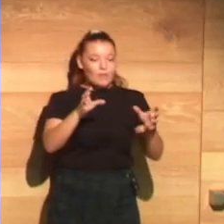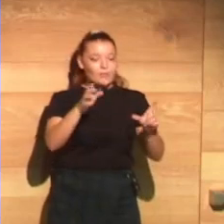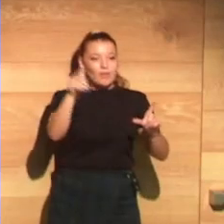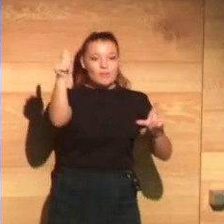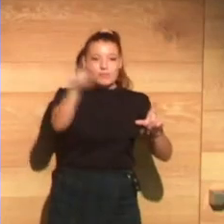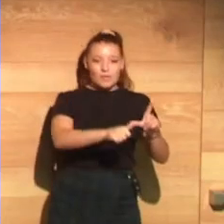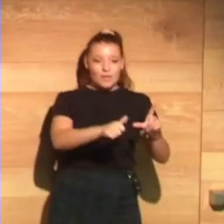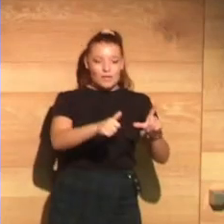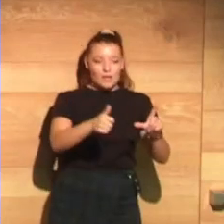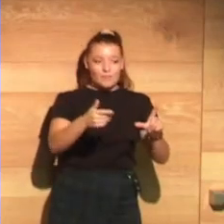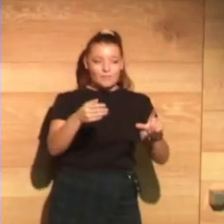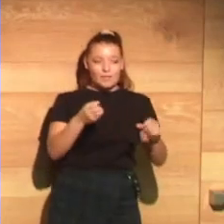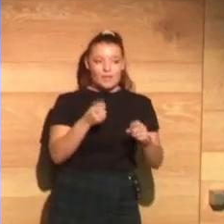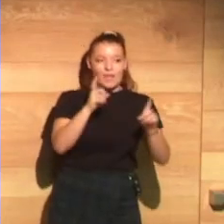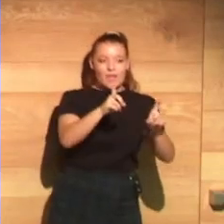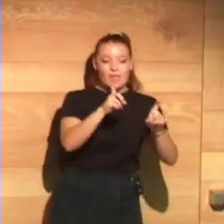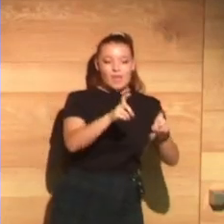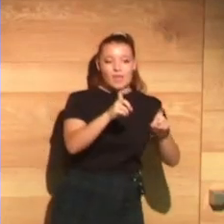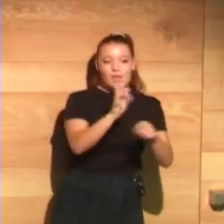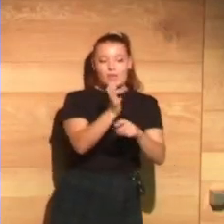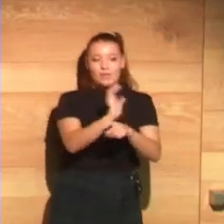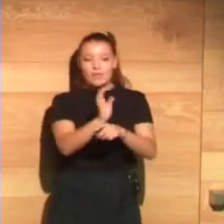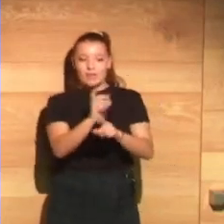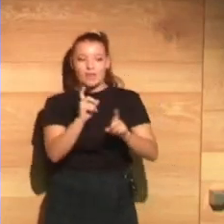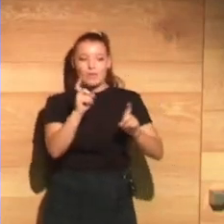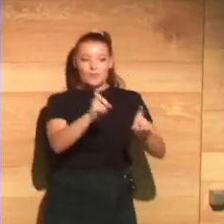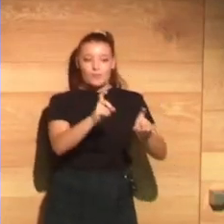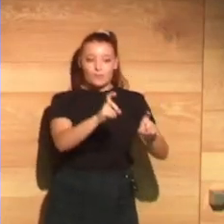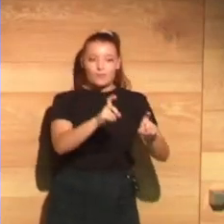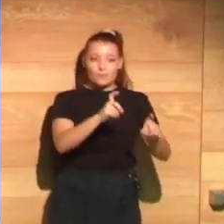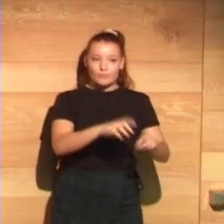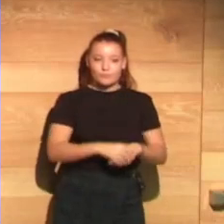Pero ellas también fueron las que le metieron el cine en la cabeza,